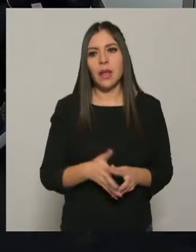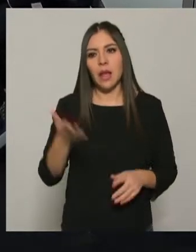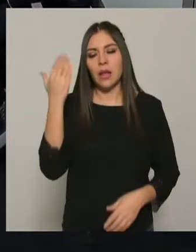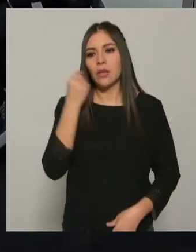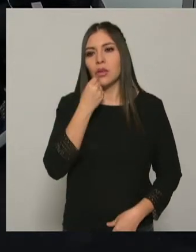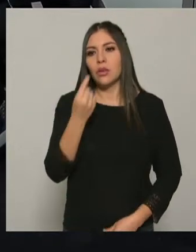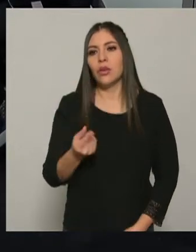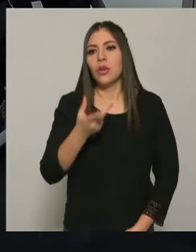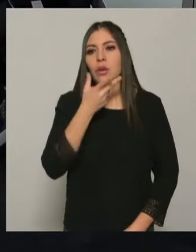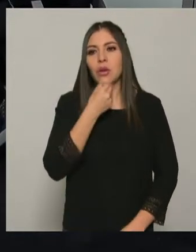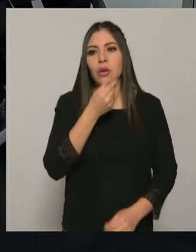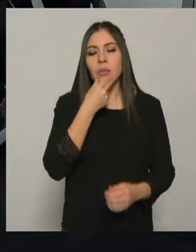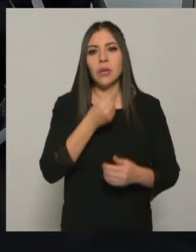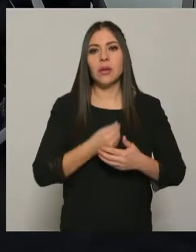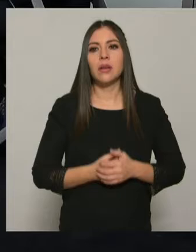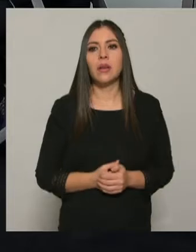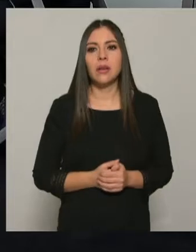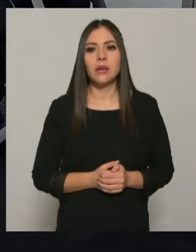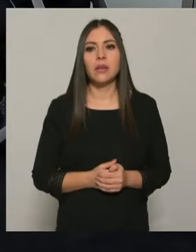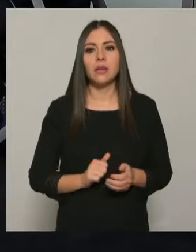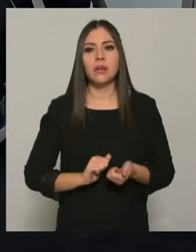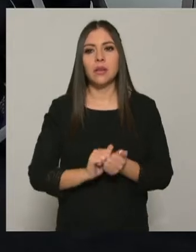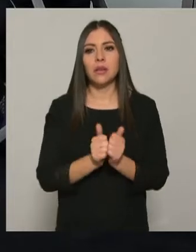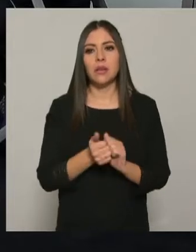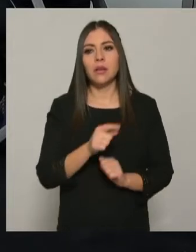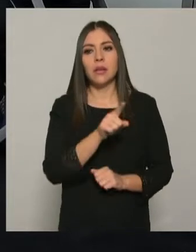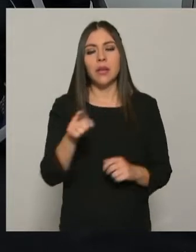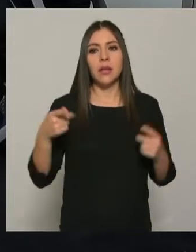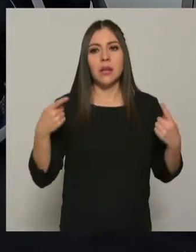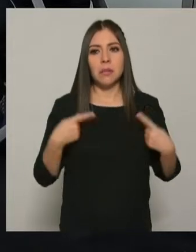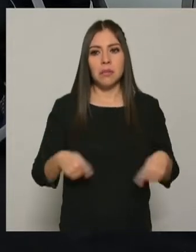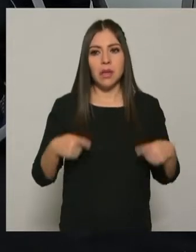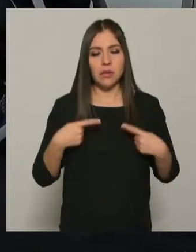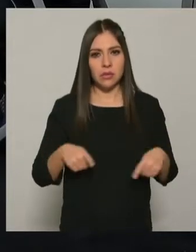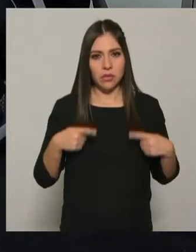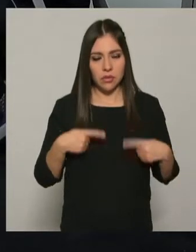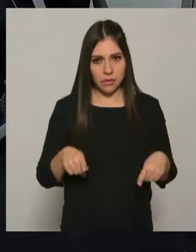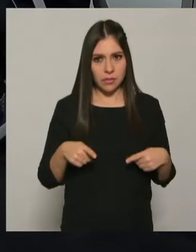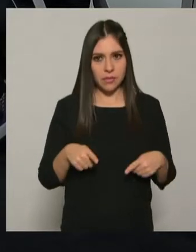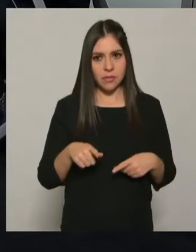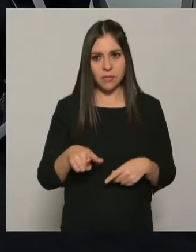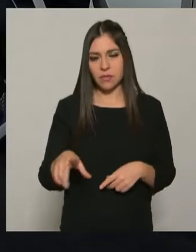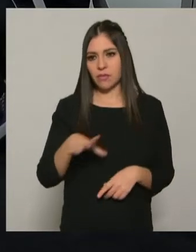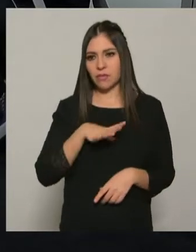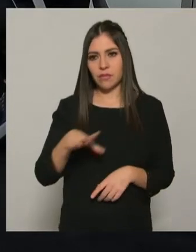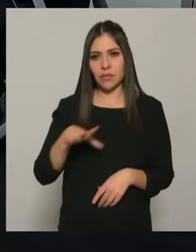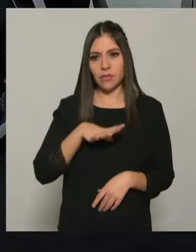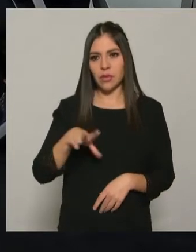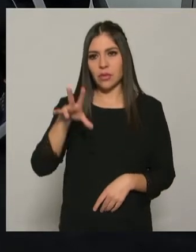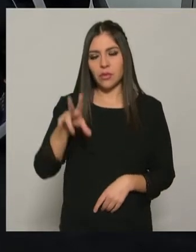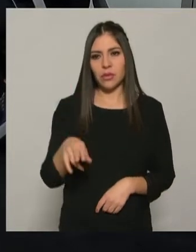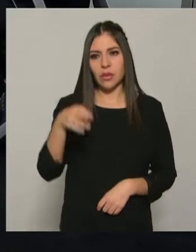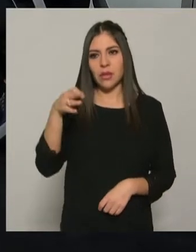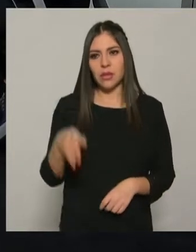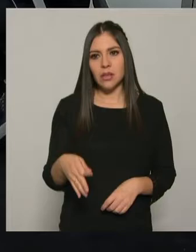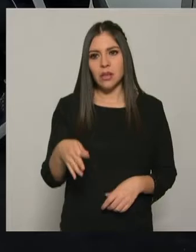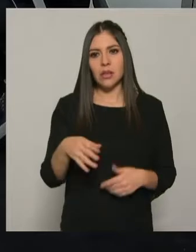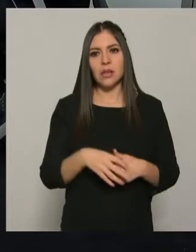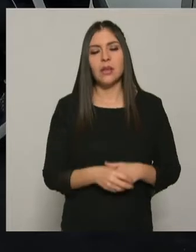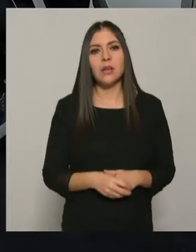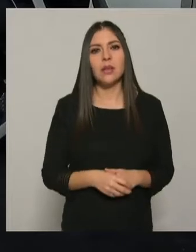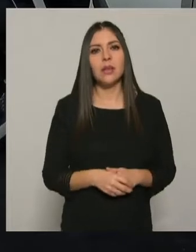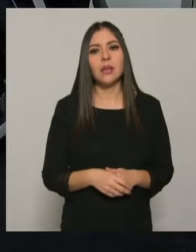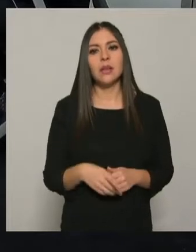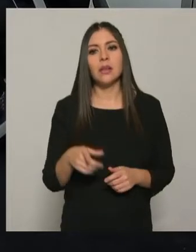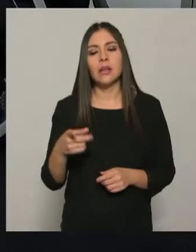te decían niño, y resulta que estas personas que supuestamente rechazan estas manifestaciones de identidad de